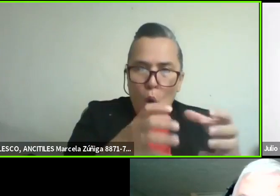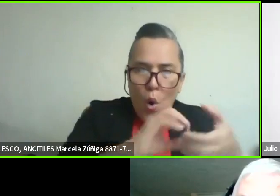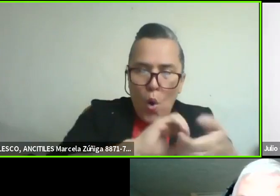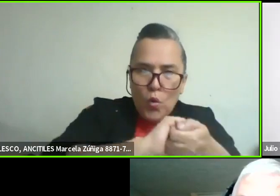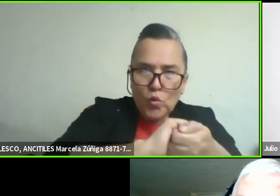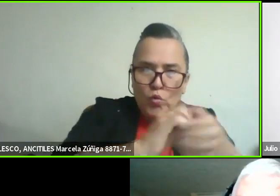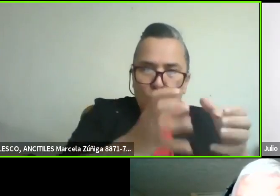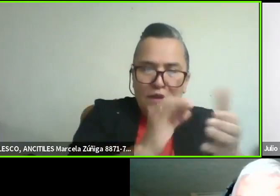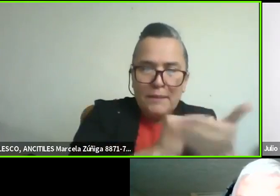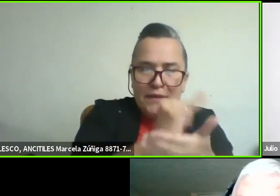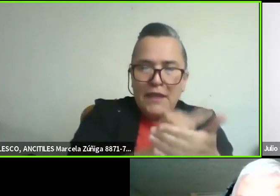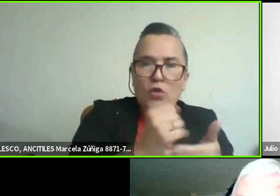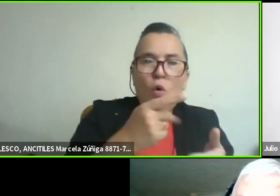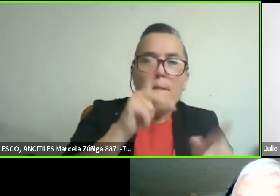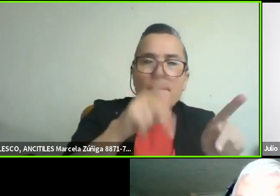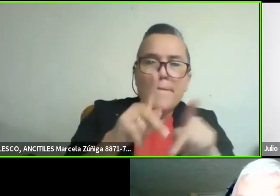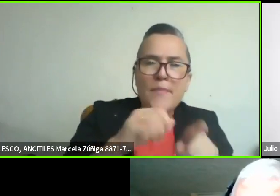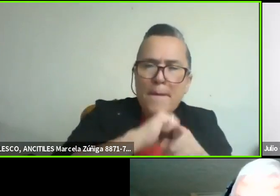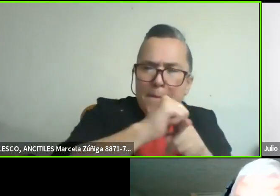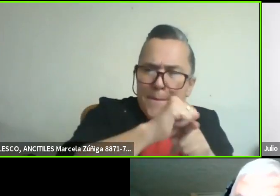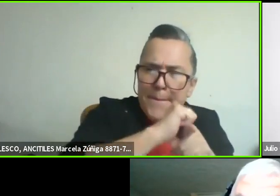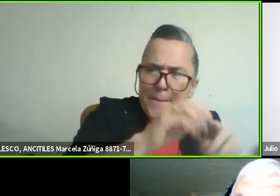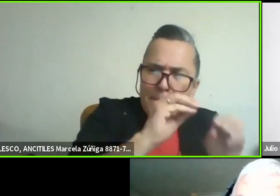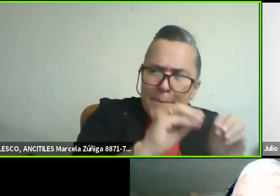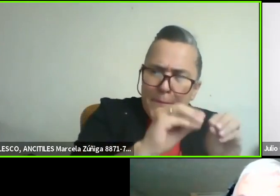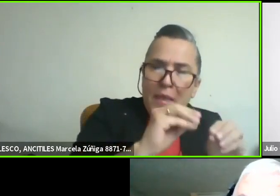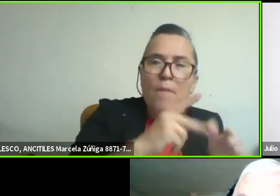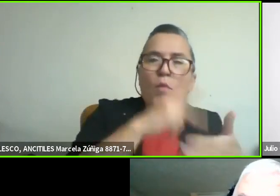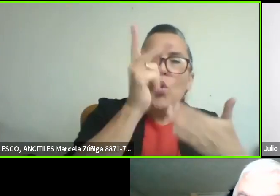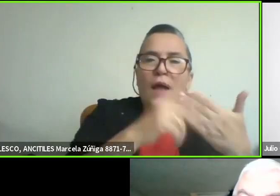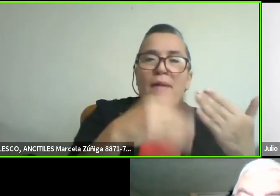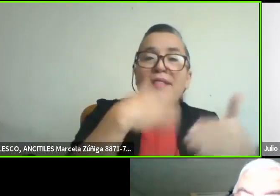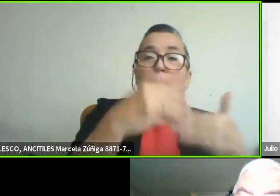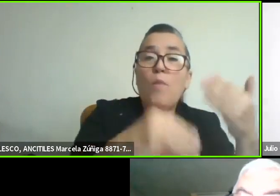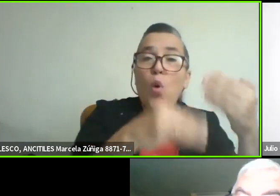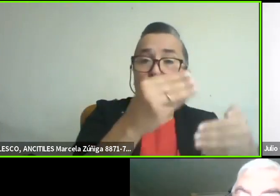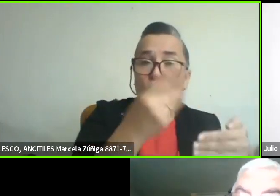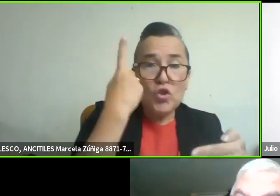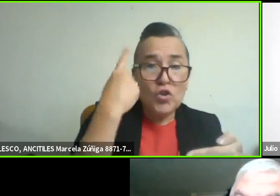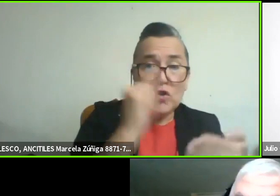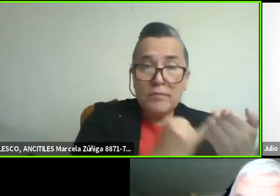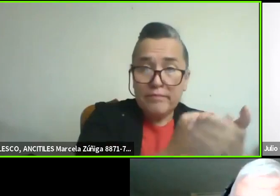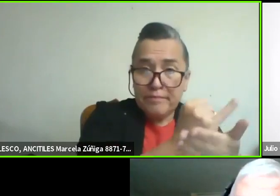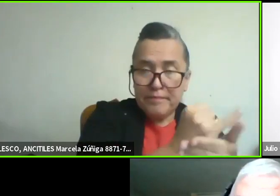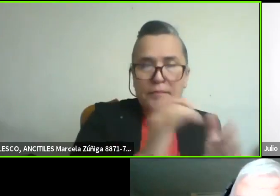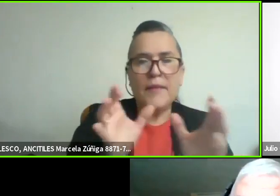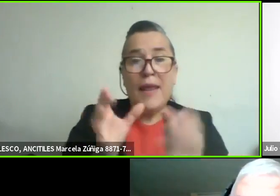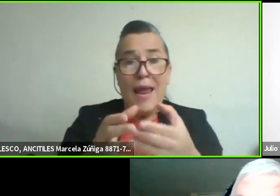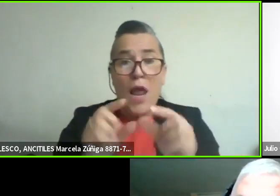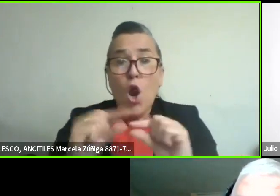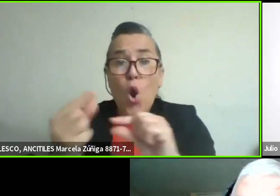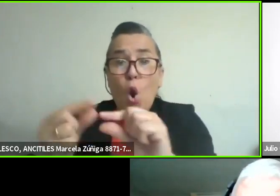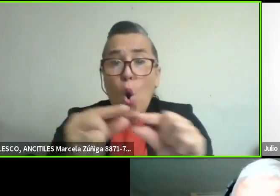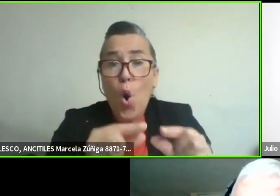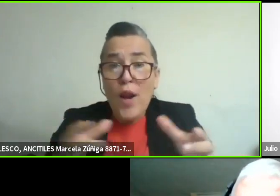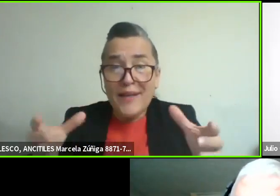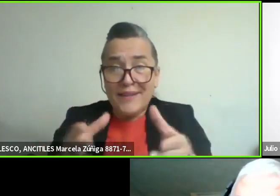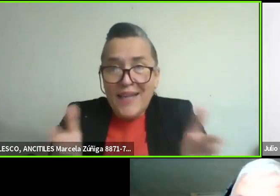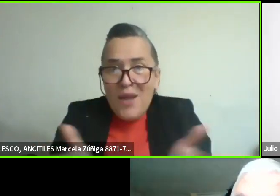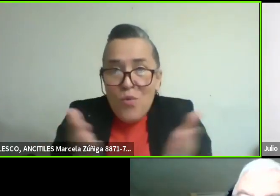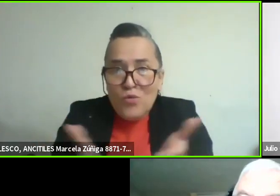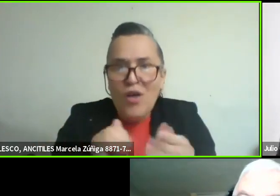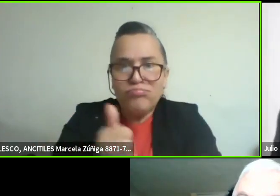entrenadas en en programas de posgrado para hacer investigación fomentar colectivos adonde se